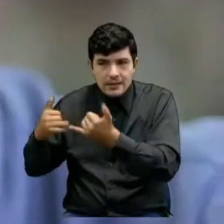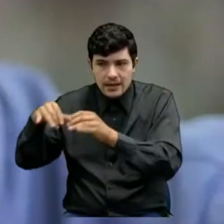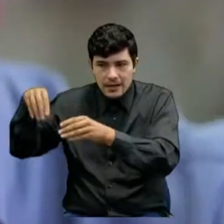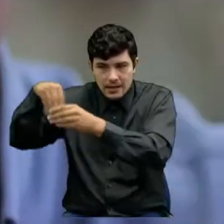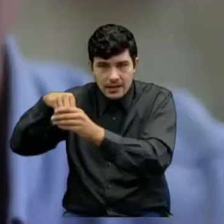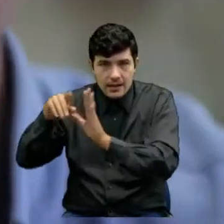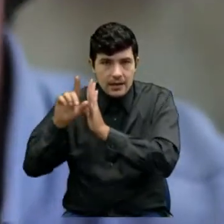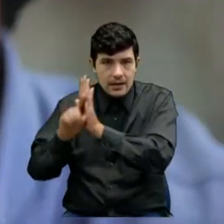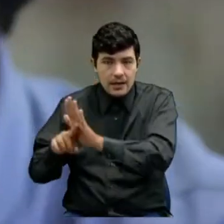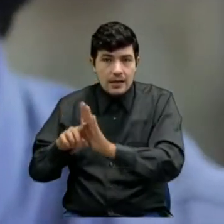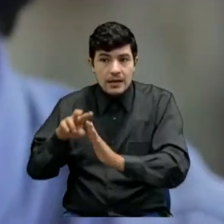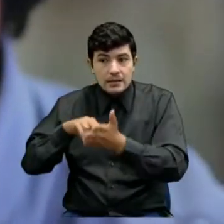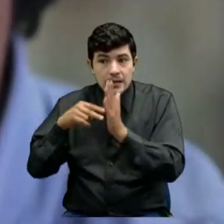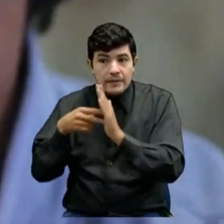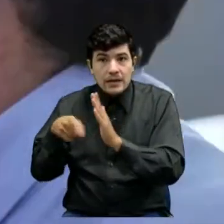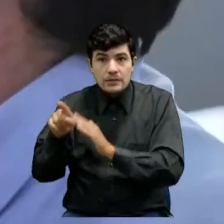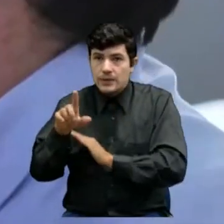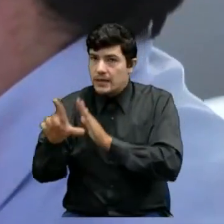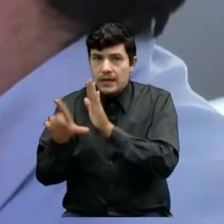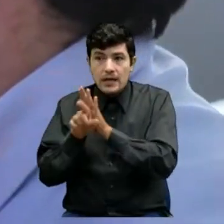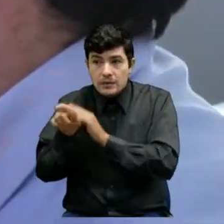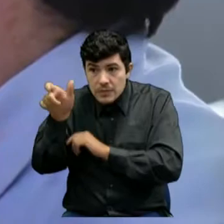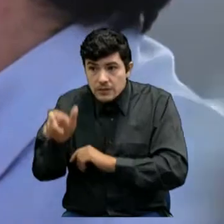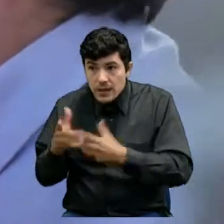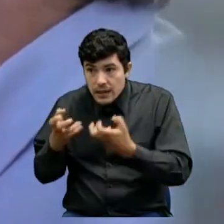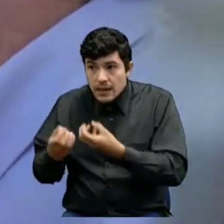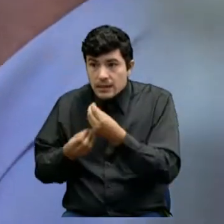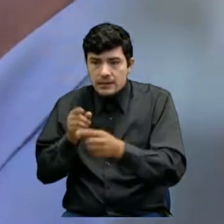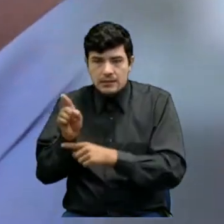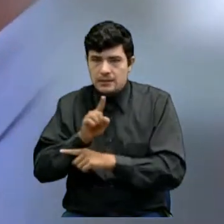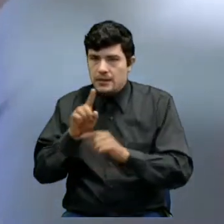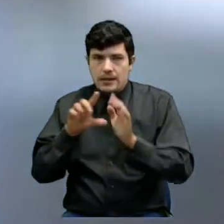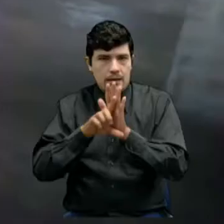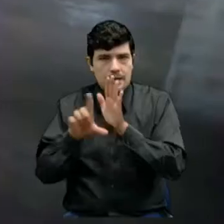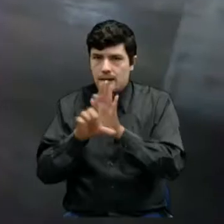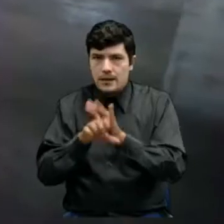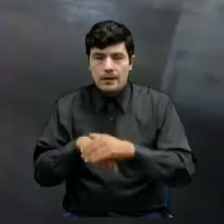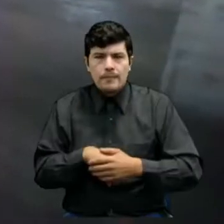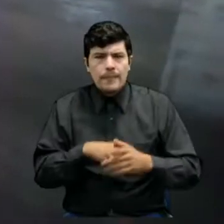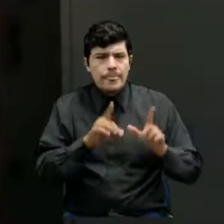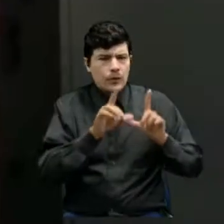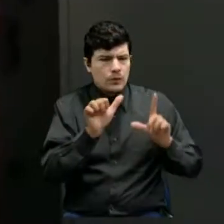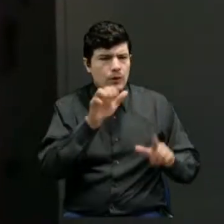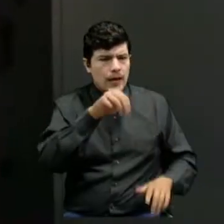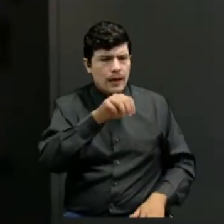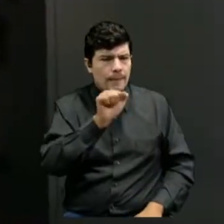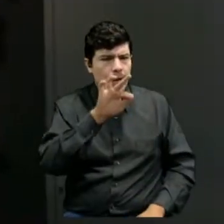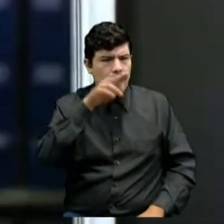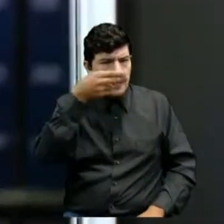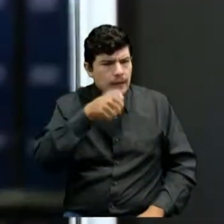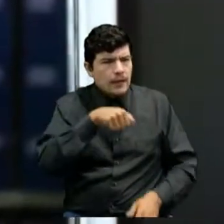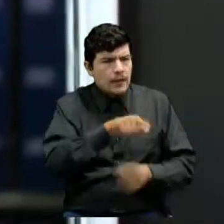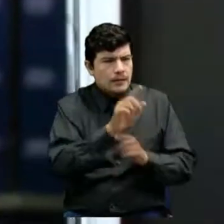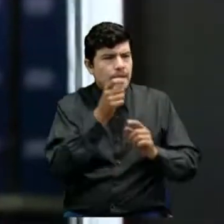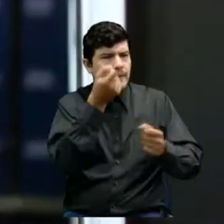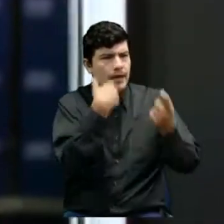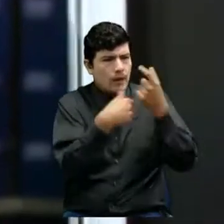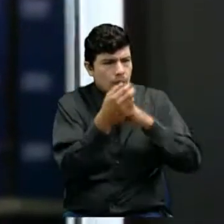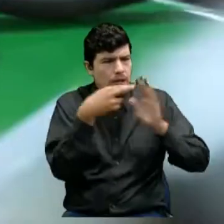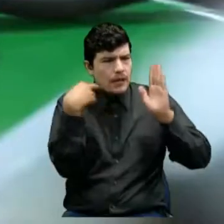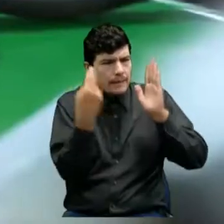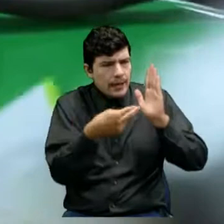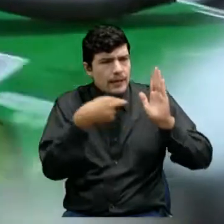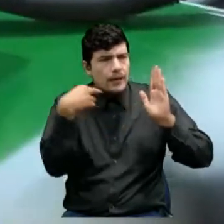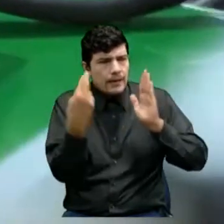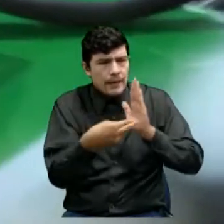Bueno, es ilegal. La respuesta es ilegal lo que el empleador quiere hacer. Doctora Marta, esa es una pregunta muy recurrente que hemos tenido